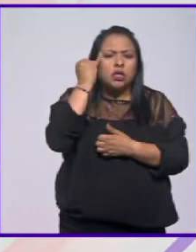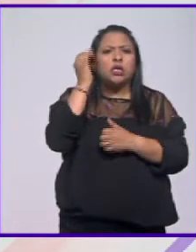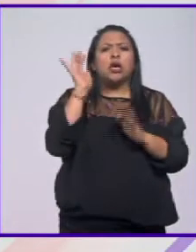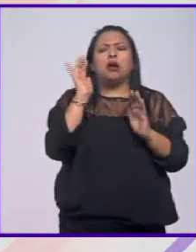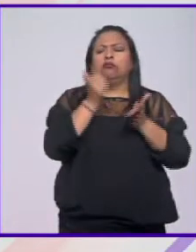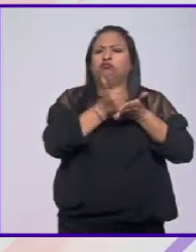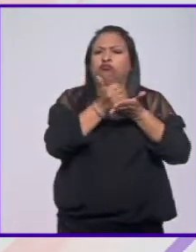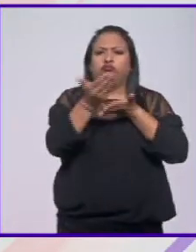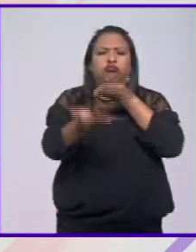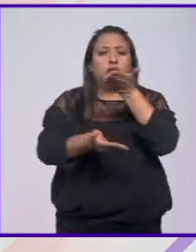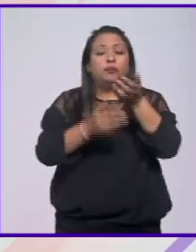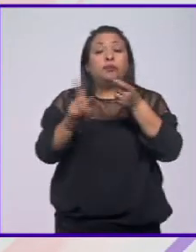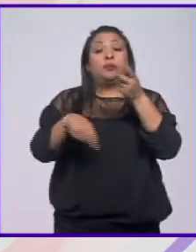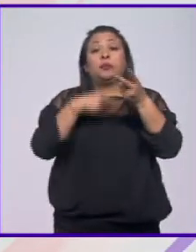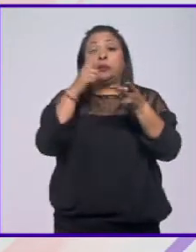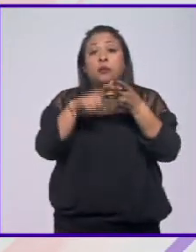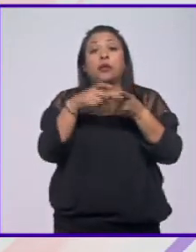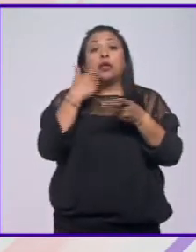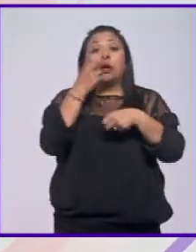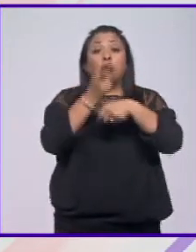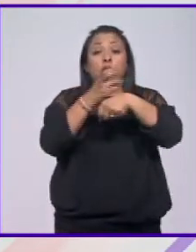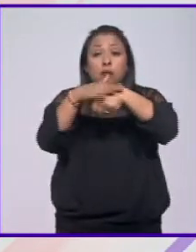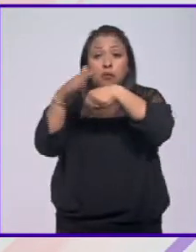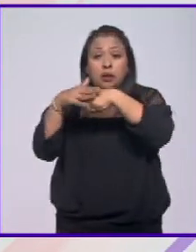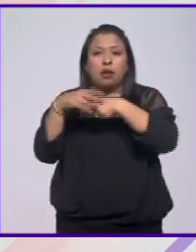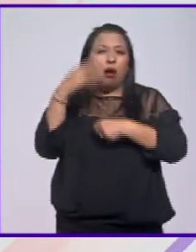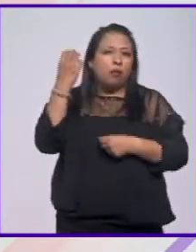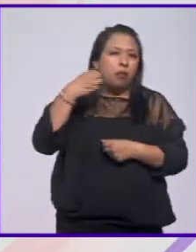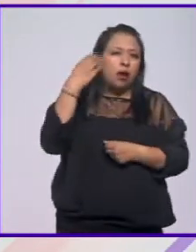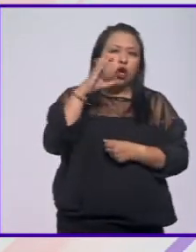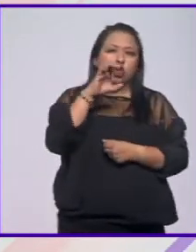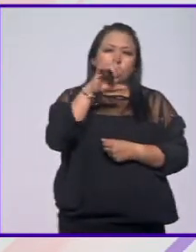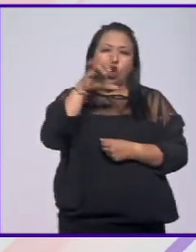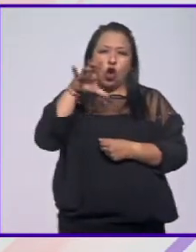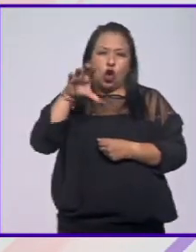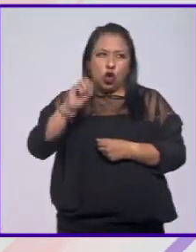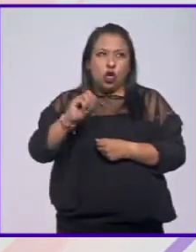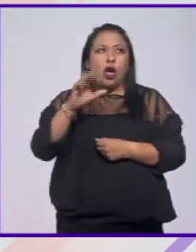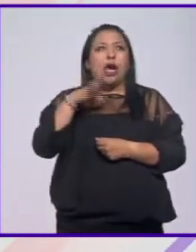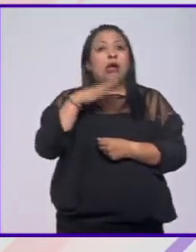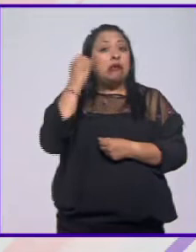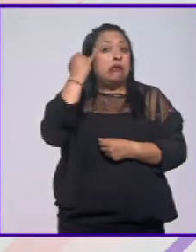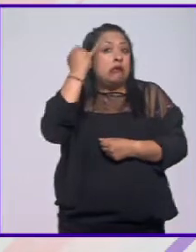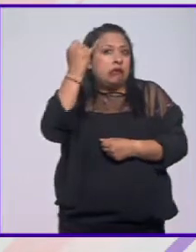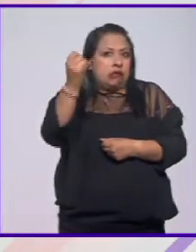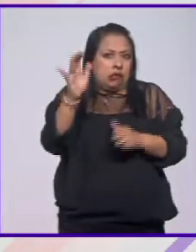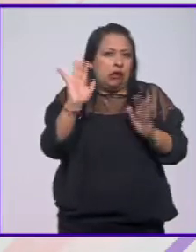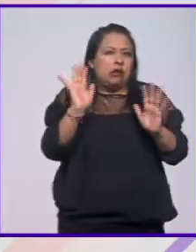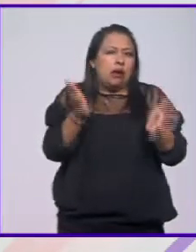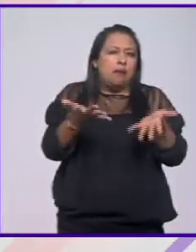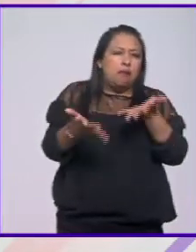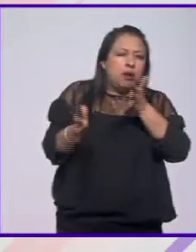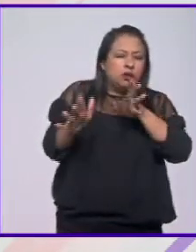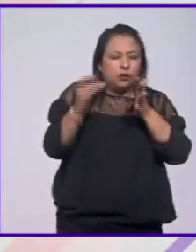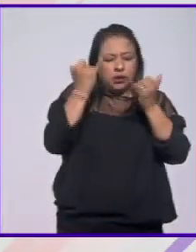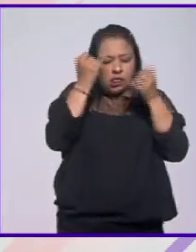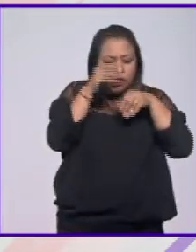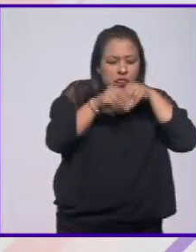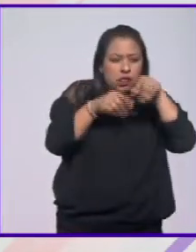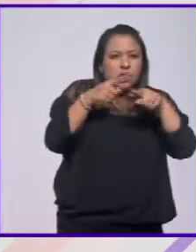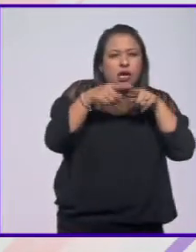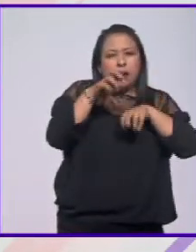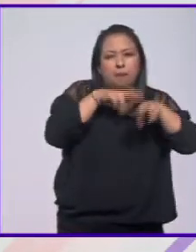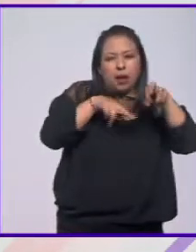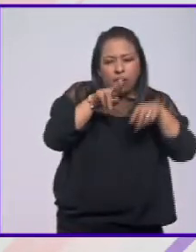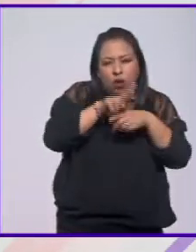desposeído. En segundo lugar, quiero convocar a un coloquio, siguiendo una idea que ya fue más o menos formulada por la embajadora